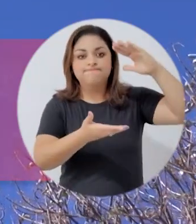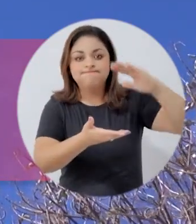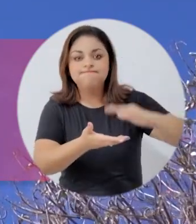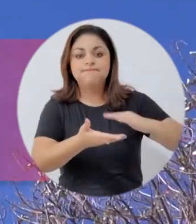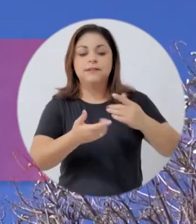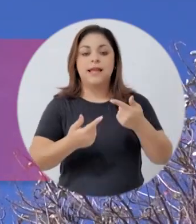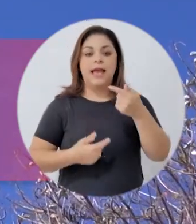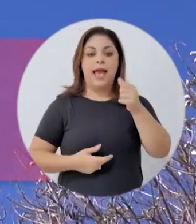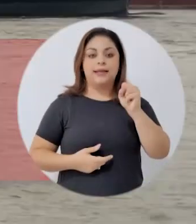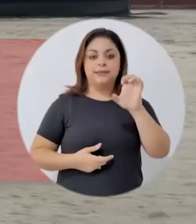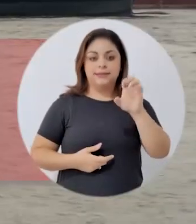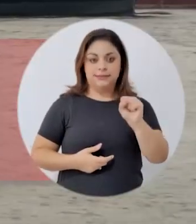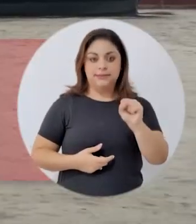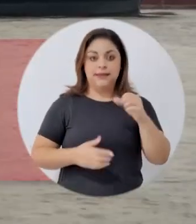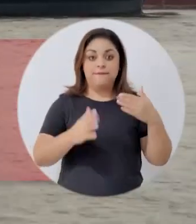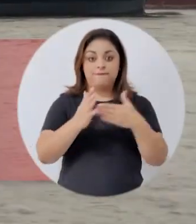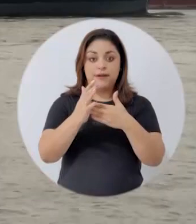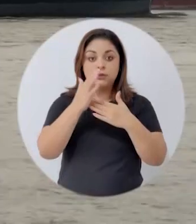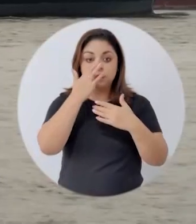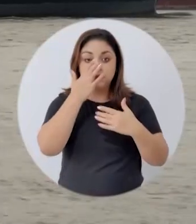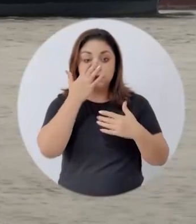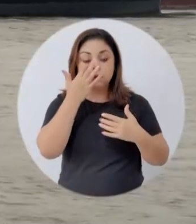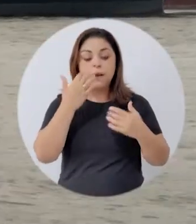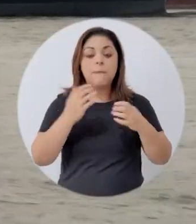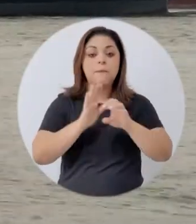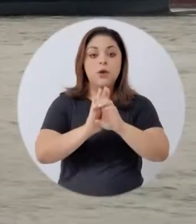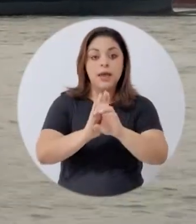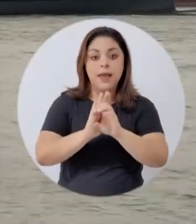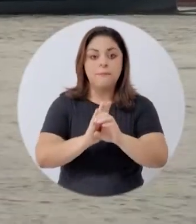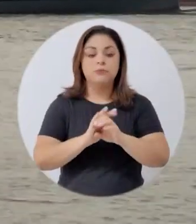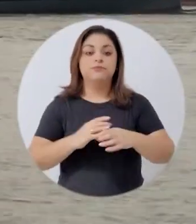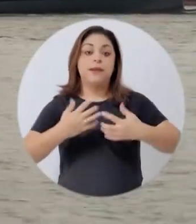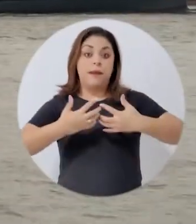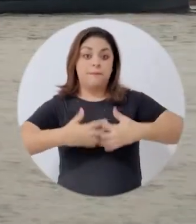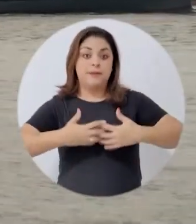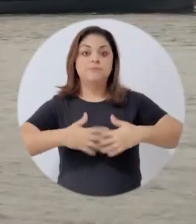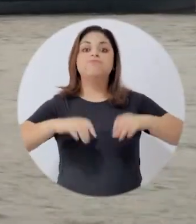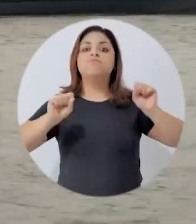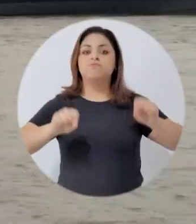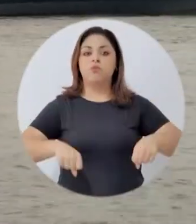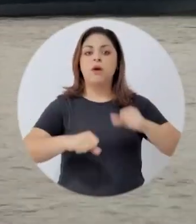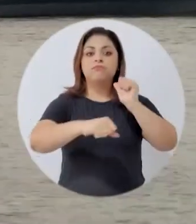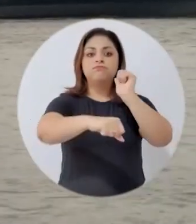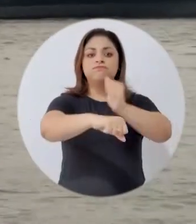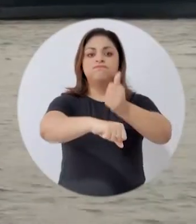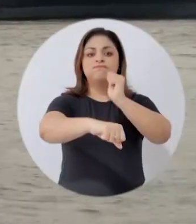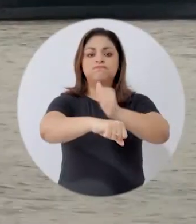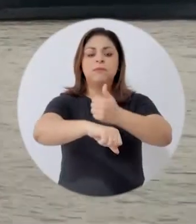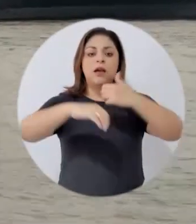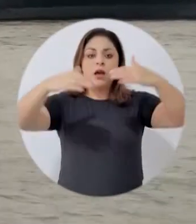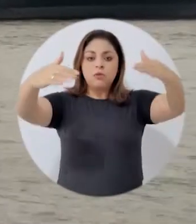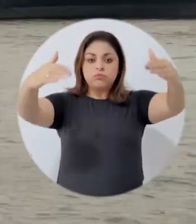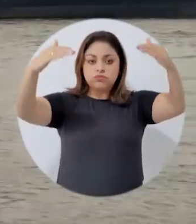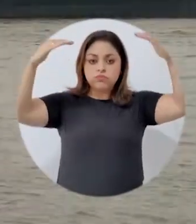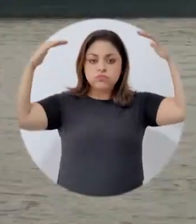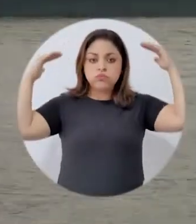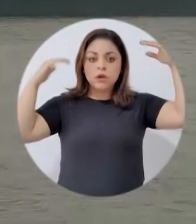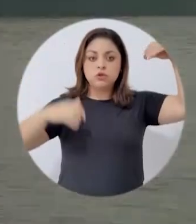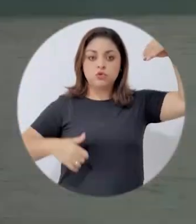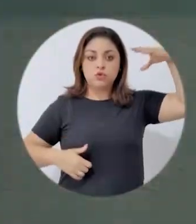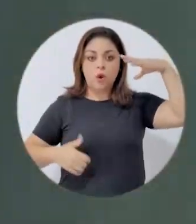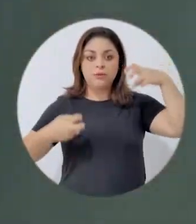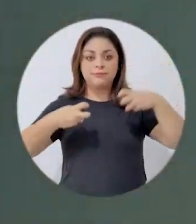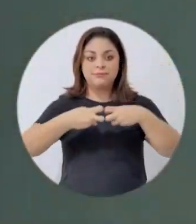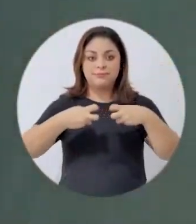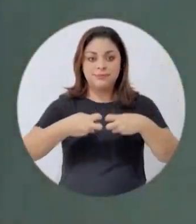efecto invernadero. Las empresas pueden, por ejemplo, instalar paneles solares, y el hecho de instalar paneles